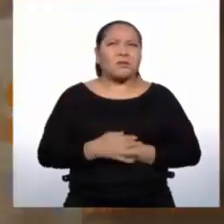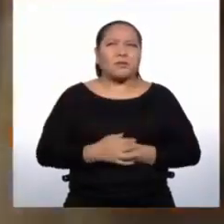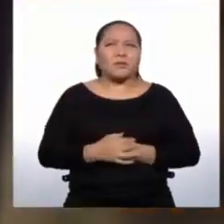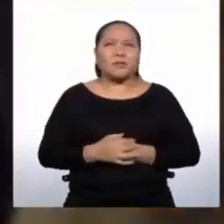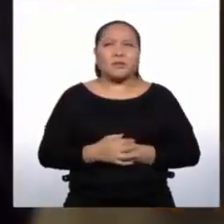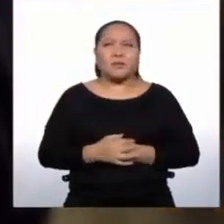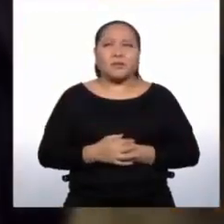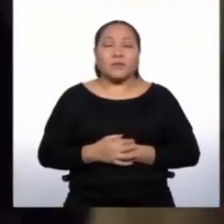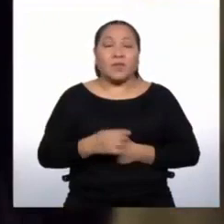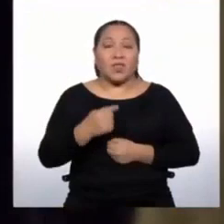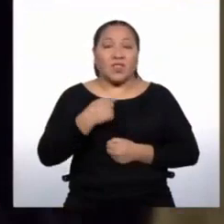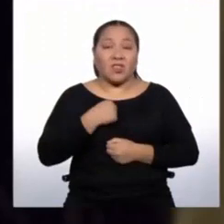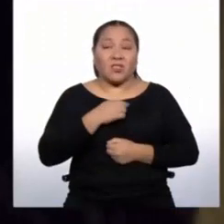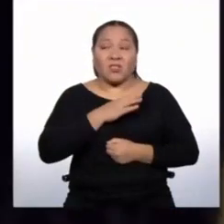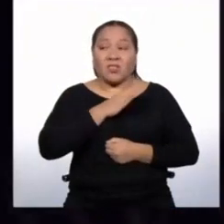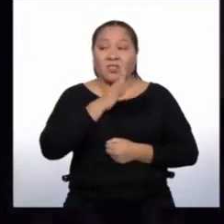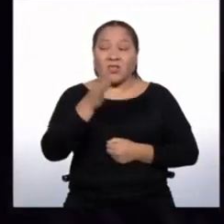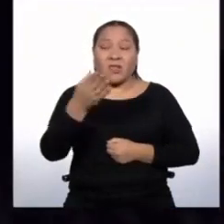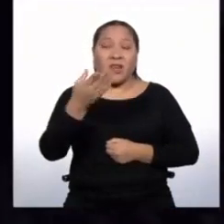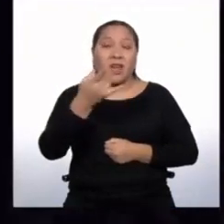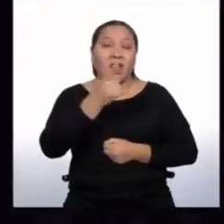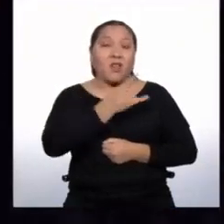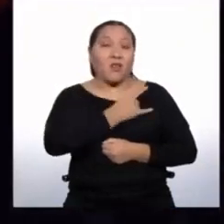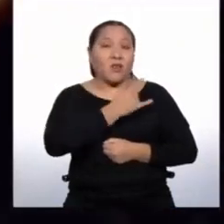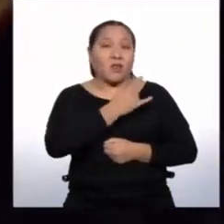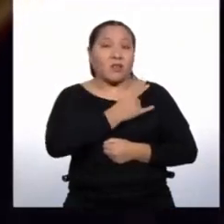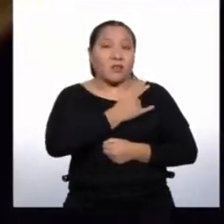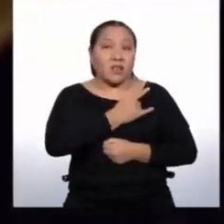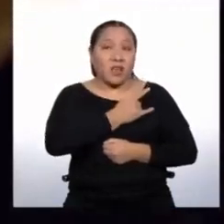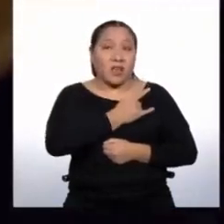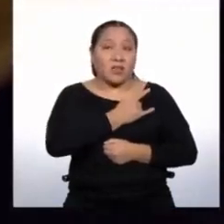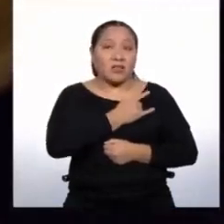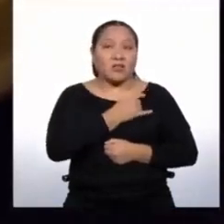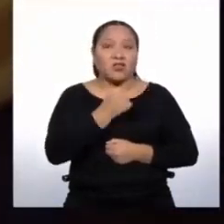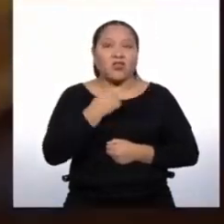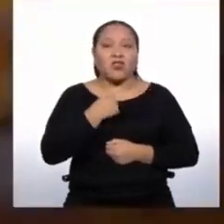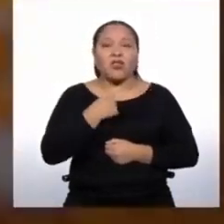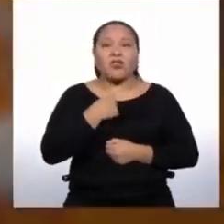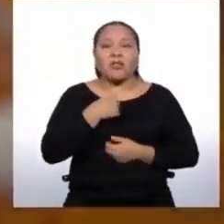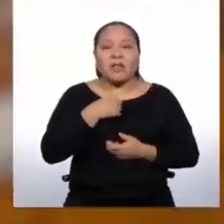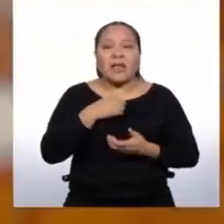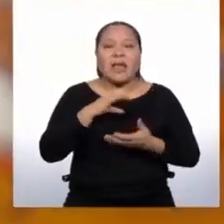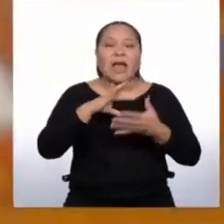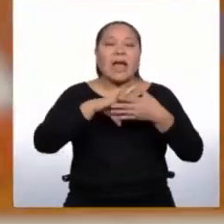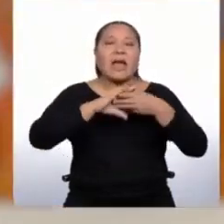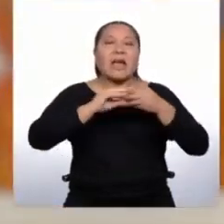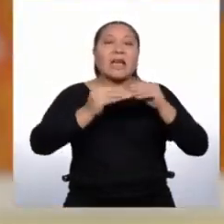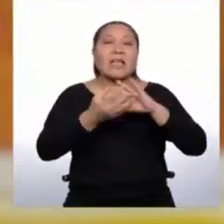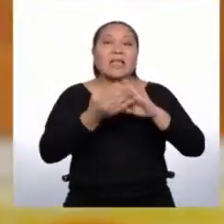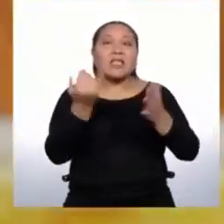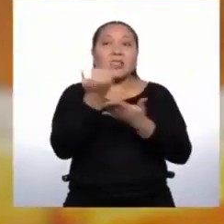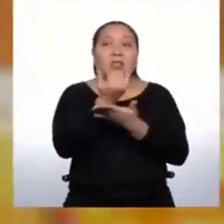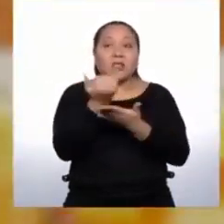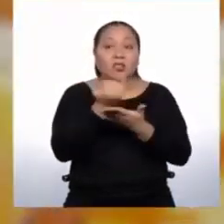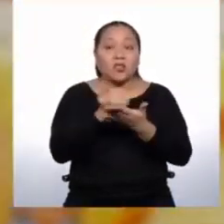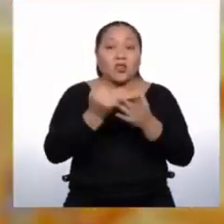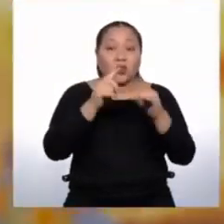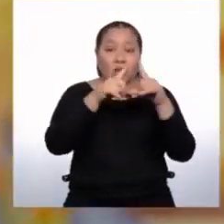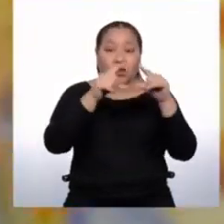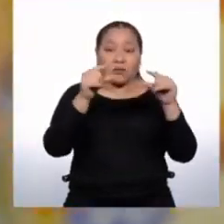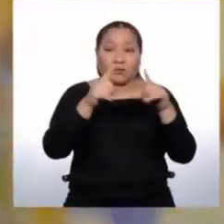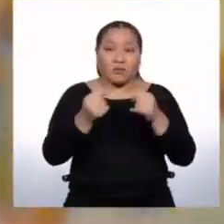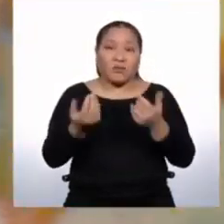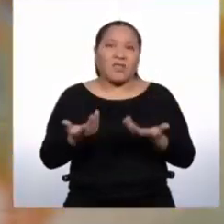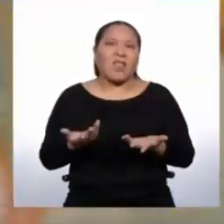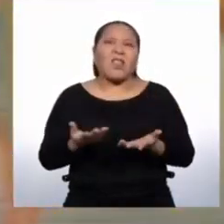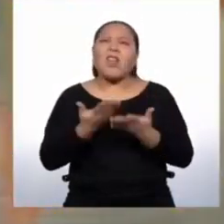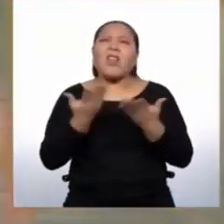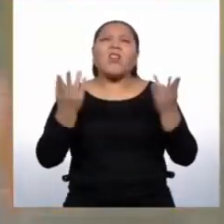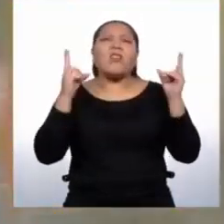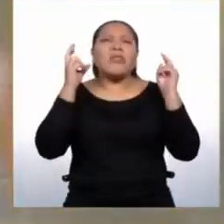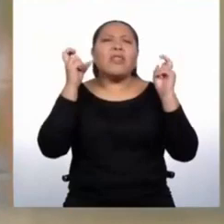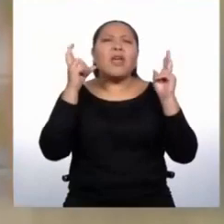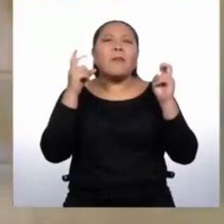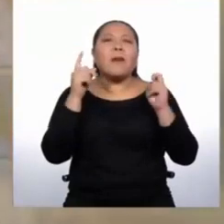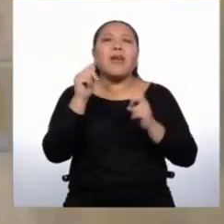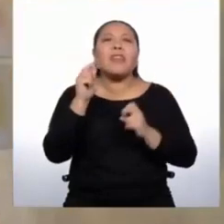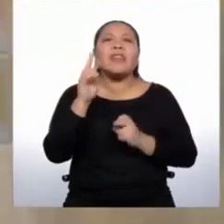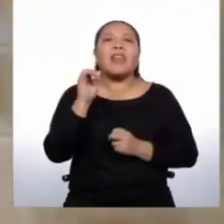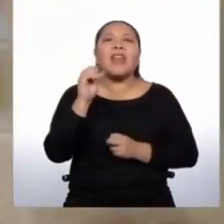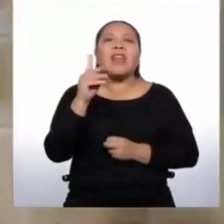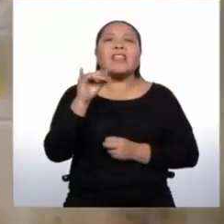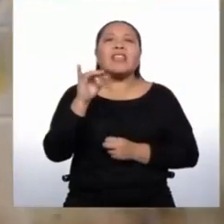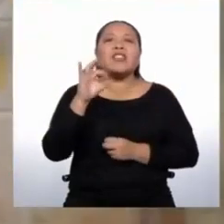Cuando estaba en la universidad tenía que hacer una historieta sobre las tradiciones peruanas, entonces yo hice el